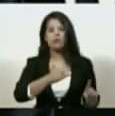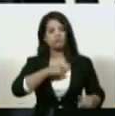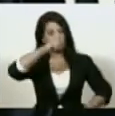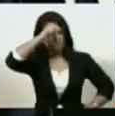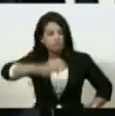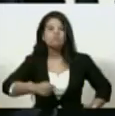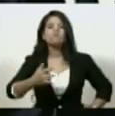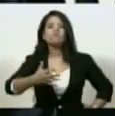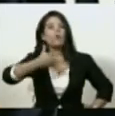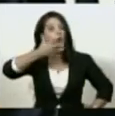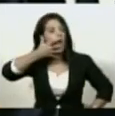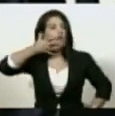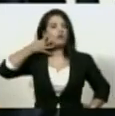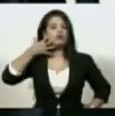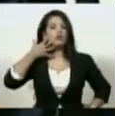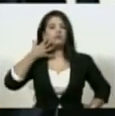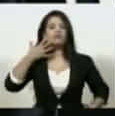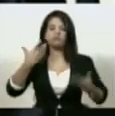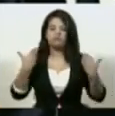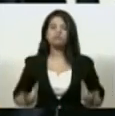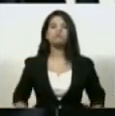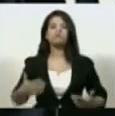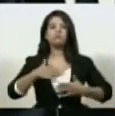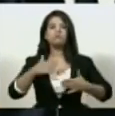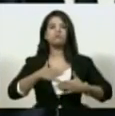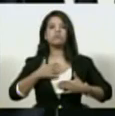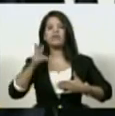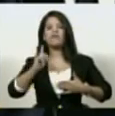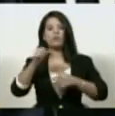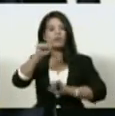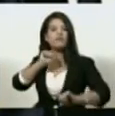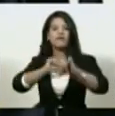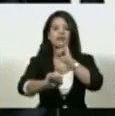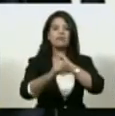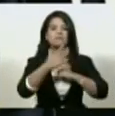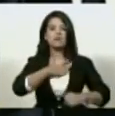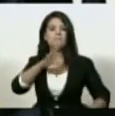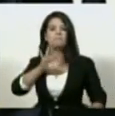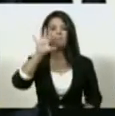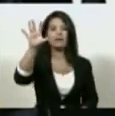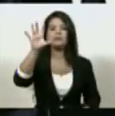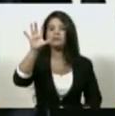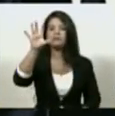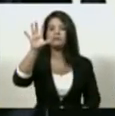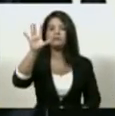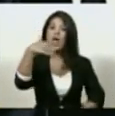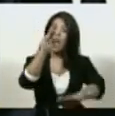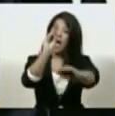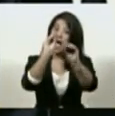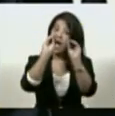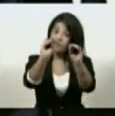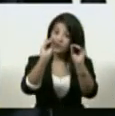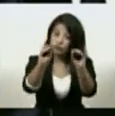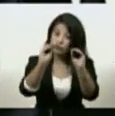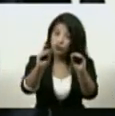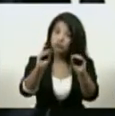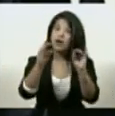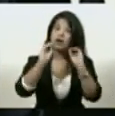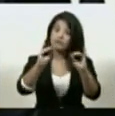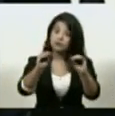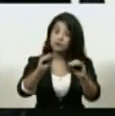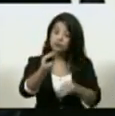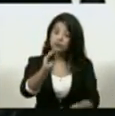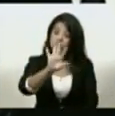honrosamente, orgullosamente, salir en la defensa de nuestra patria. Y aviso, desde ya por